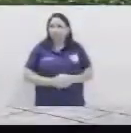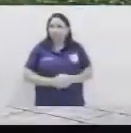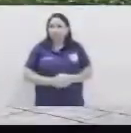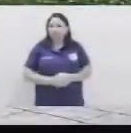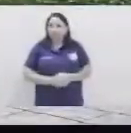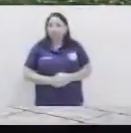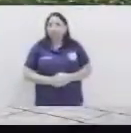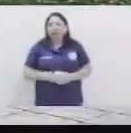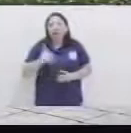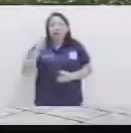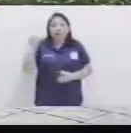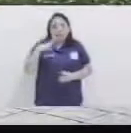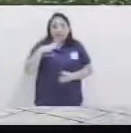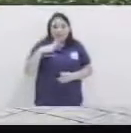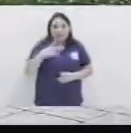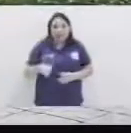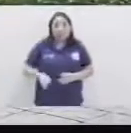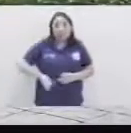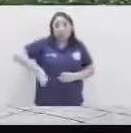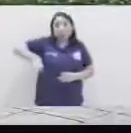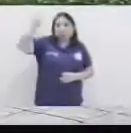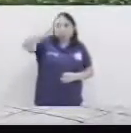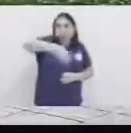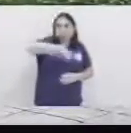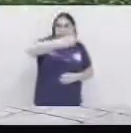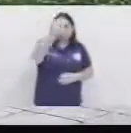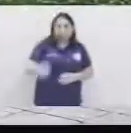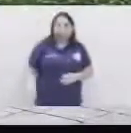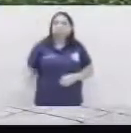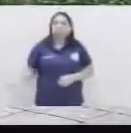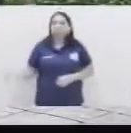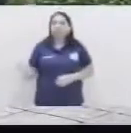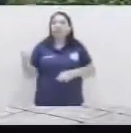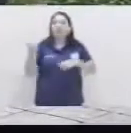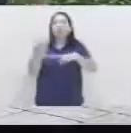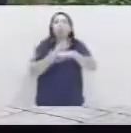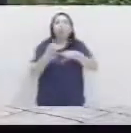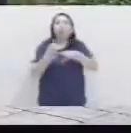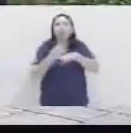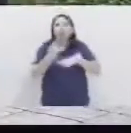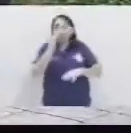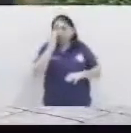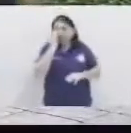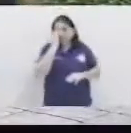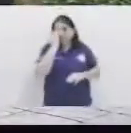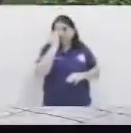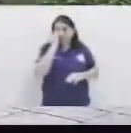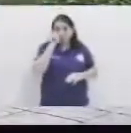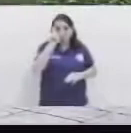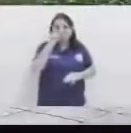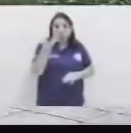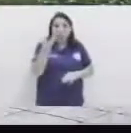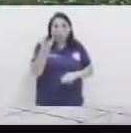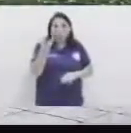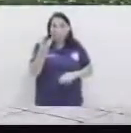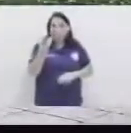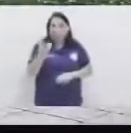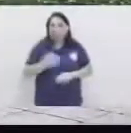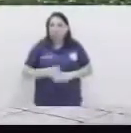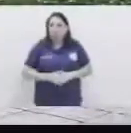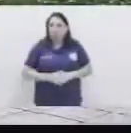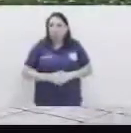cuenta, aquí tengo una red y vamos a utilizar una pelota